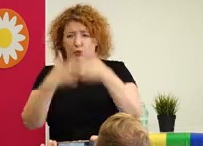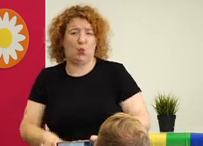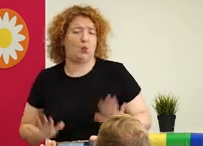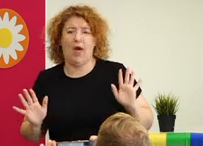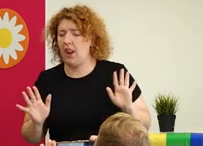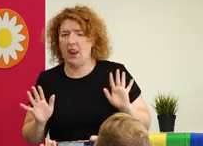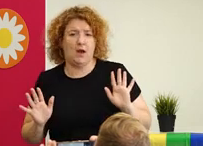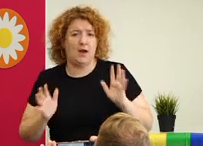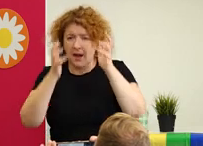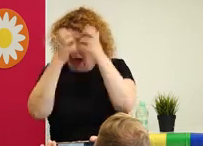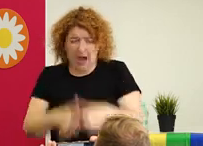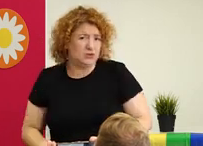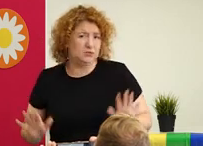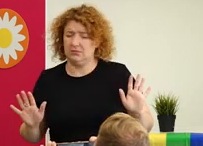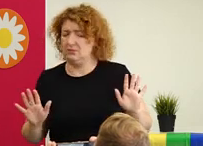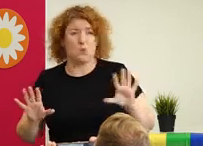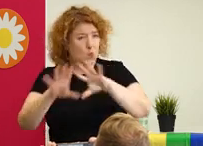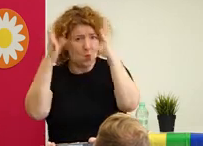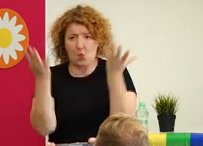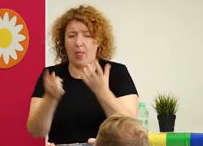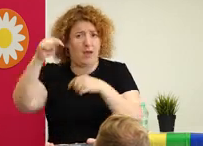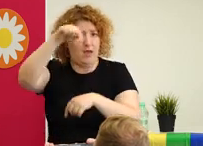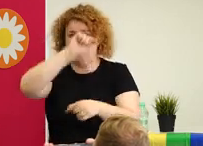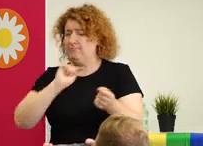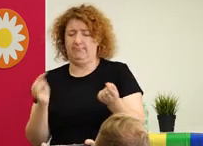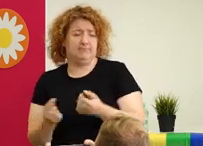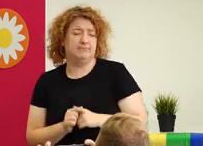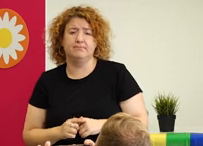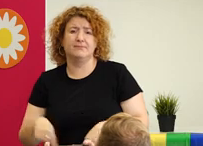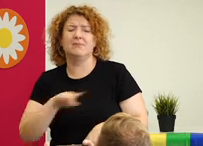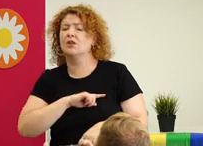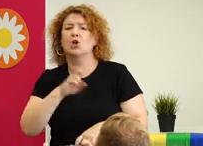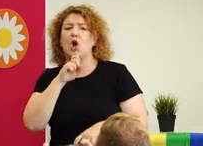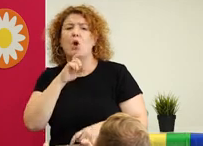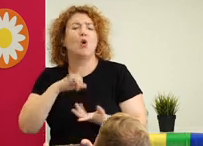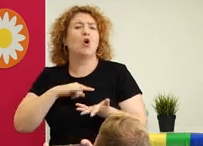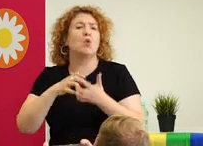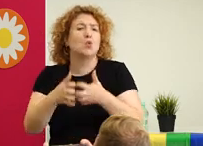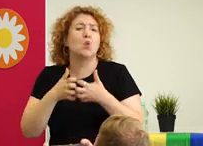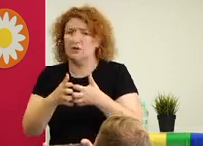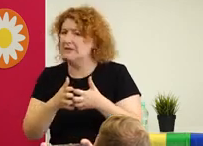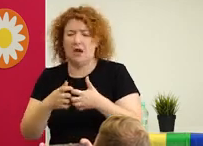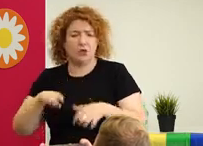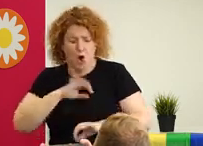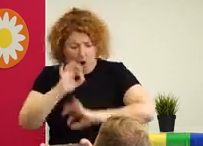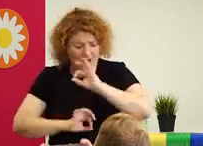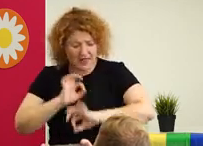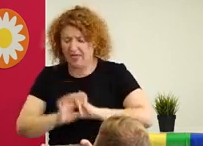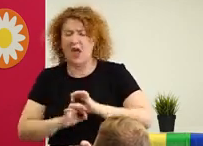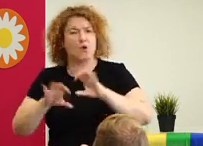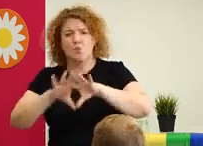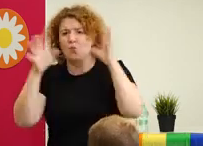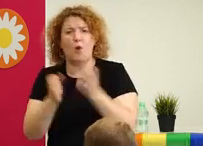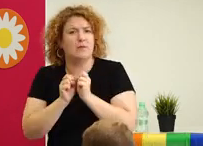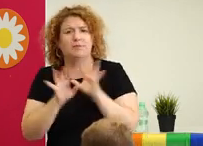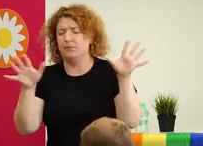estructural, estructural y mundial, y exige una respuesta también estructural, organizada y